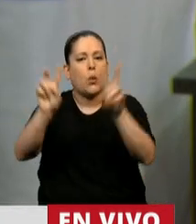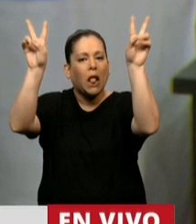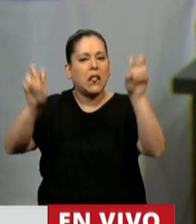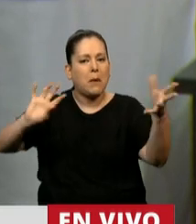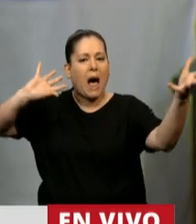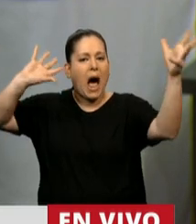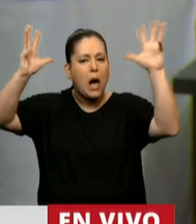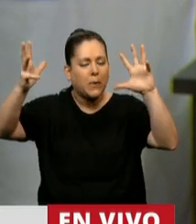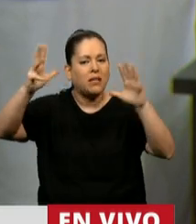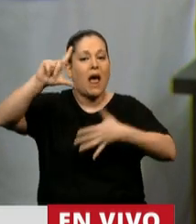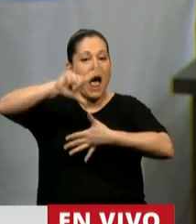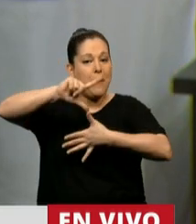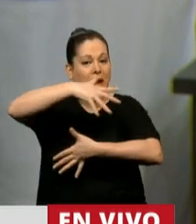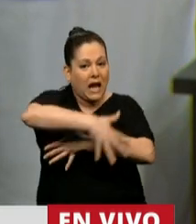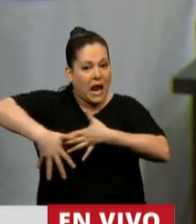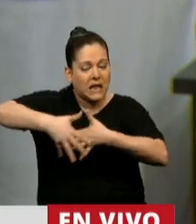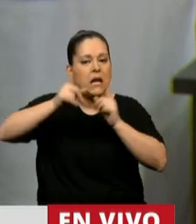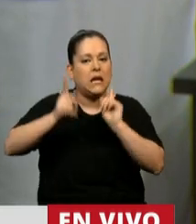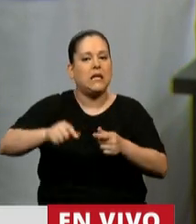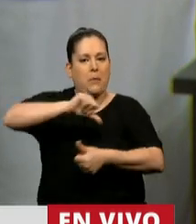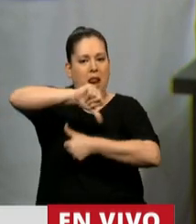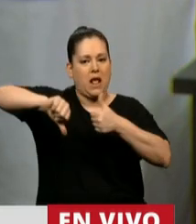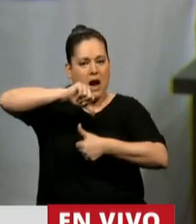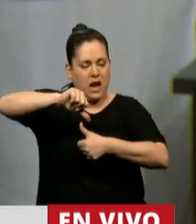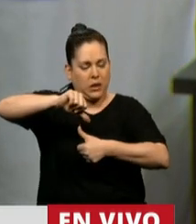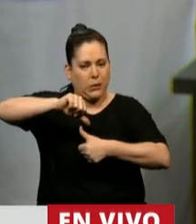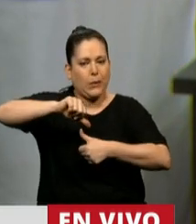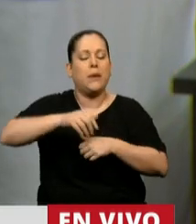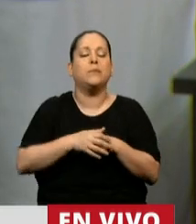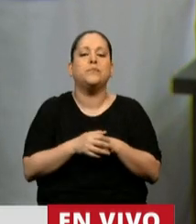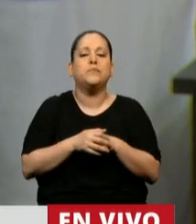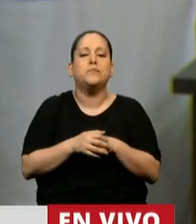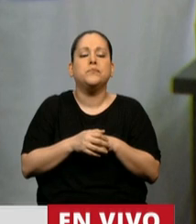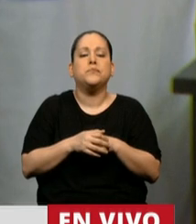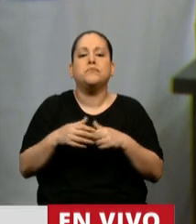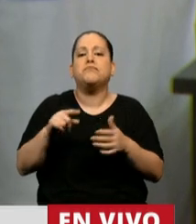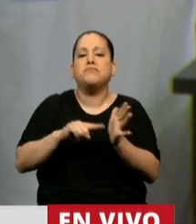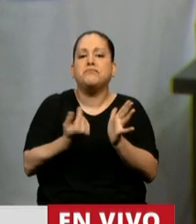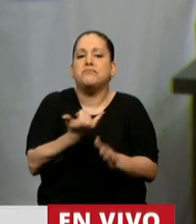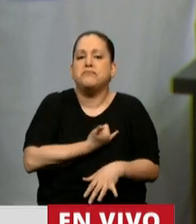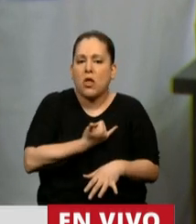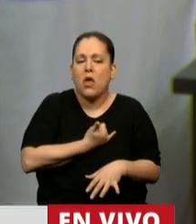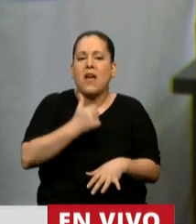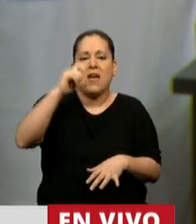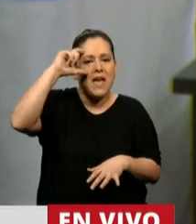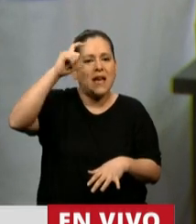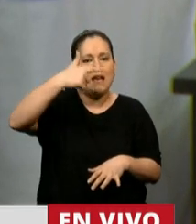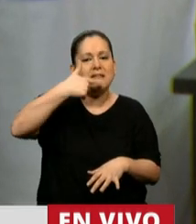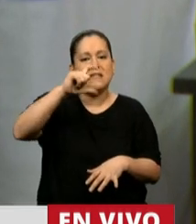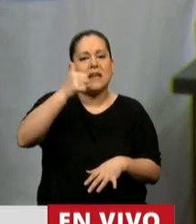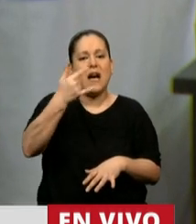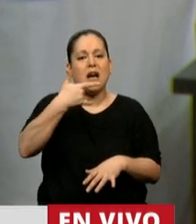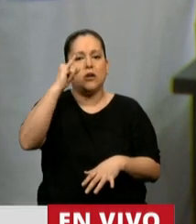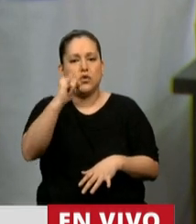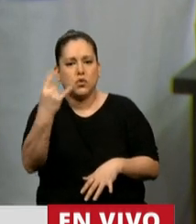ambientales en América Latina y el celebrado en la ciudad de escas República de